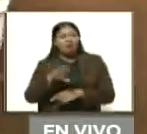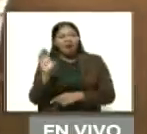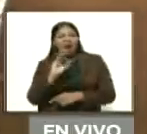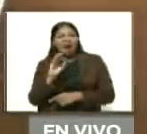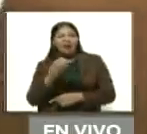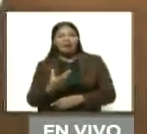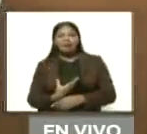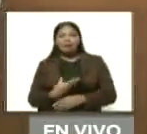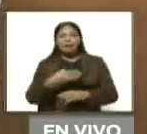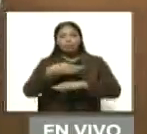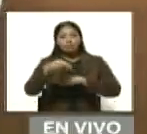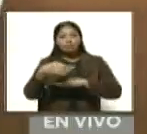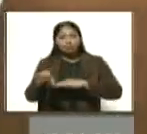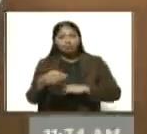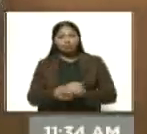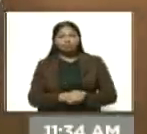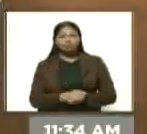alcaldía municipal